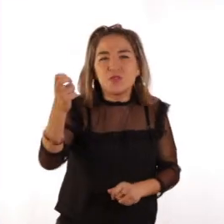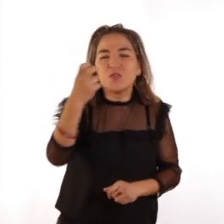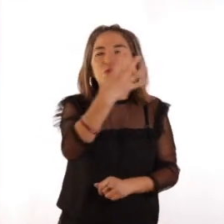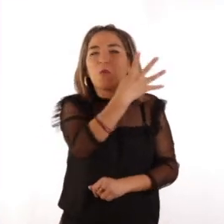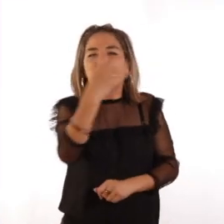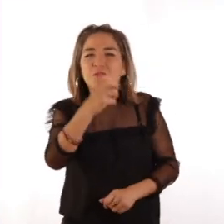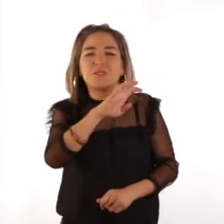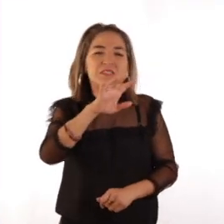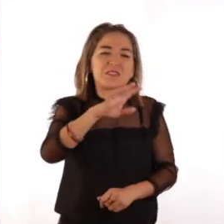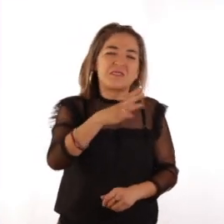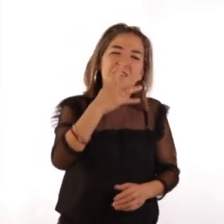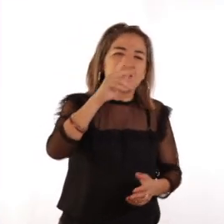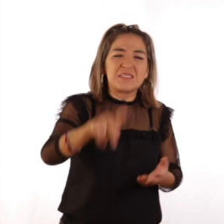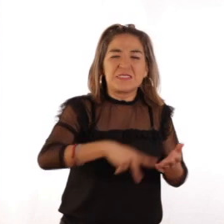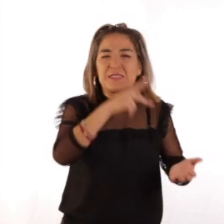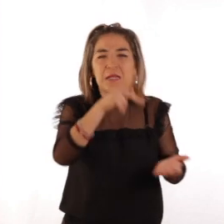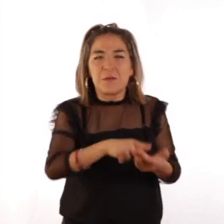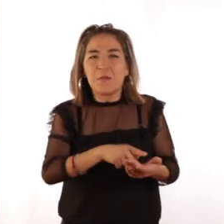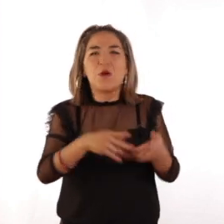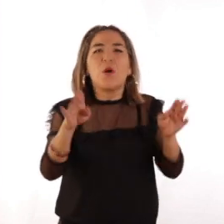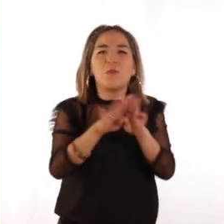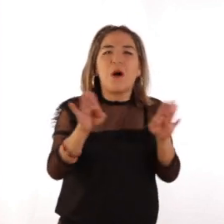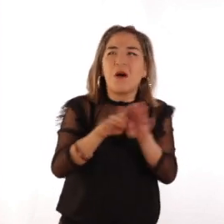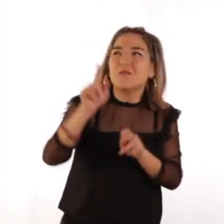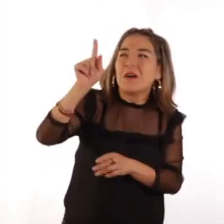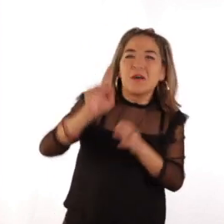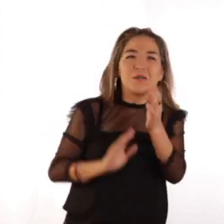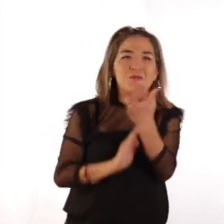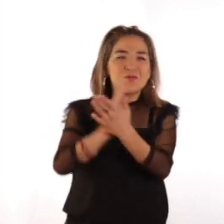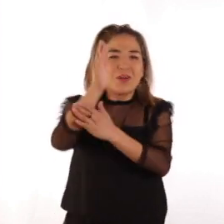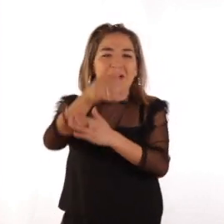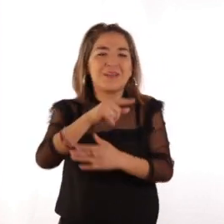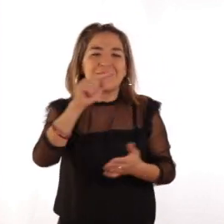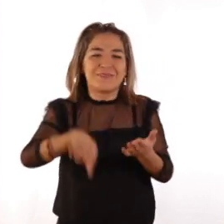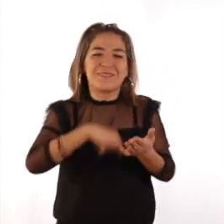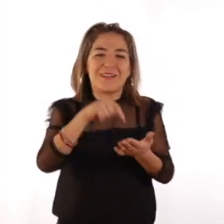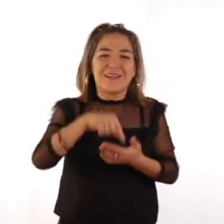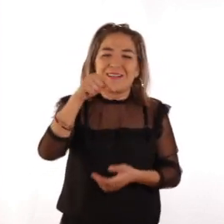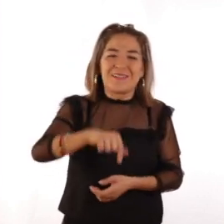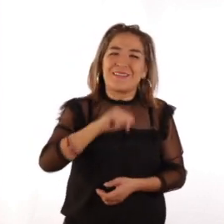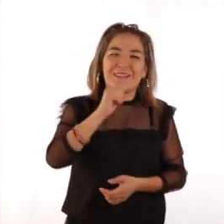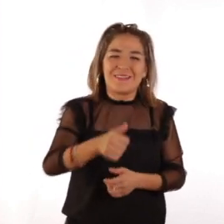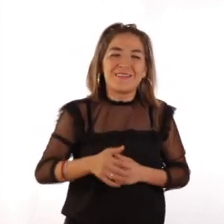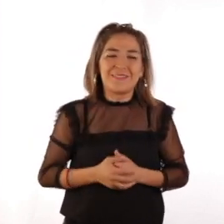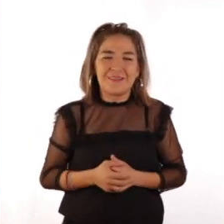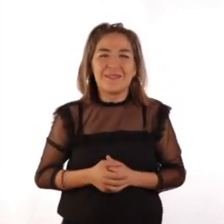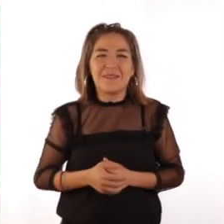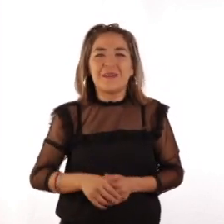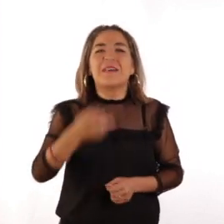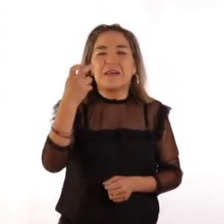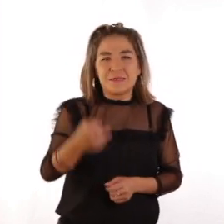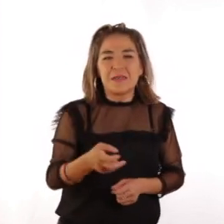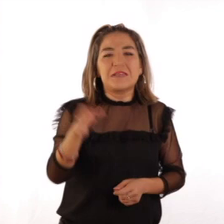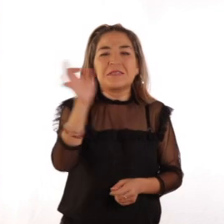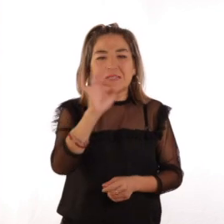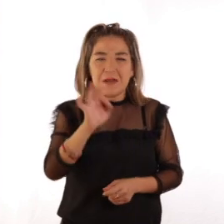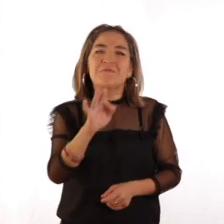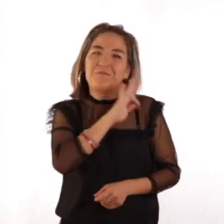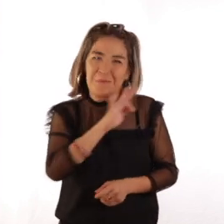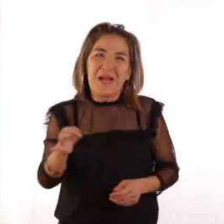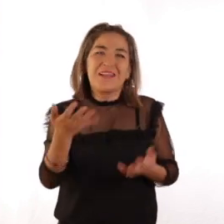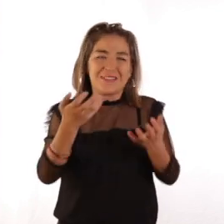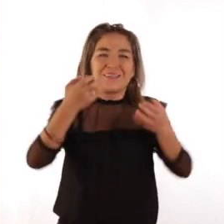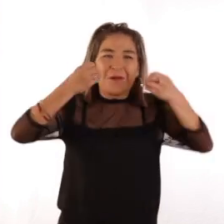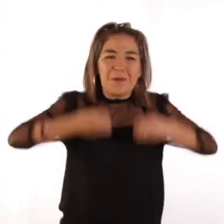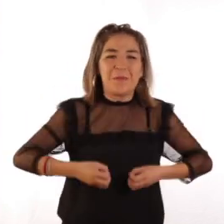200, 300, 400 kilómetros y no hay forma de decir que están invadiendo nuestro espacio aéreo, ¿verdad? Claro. Aunque lo podrían